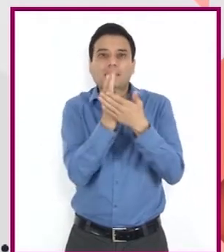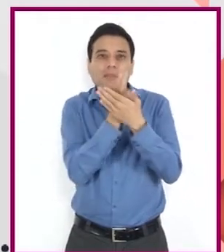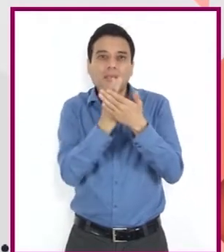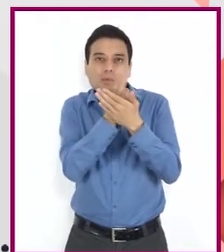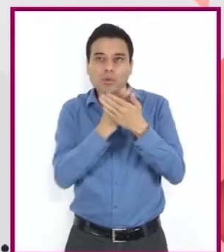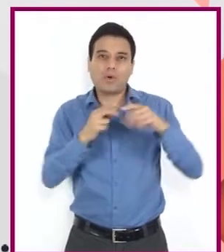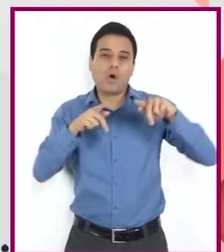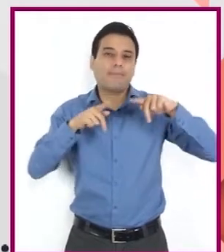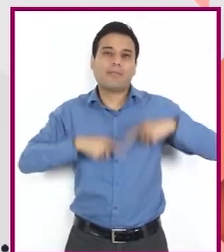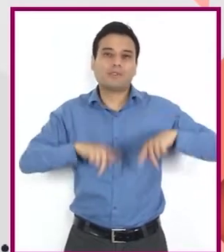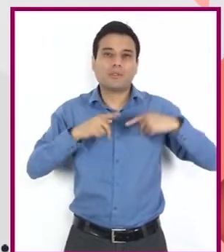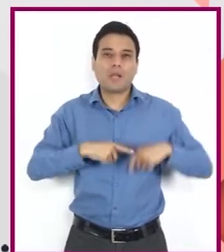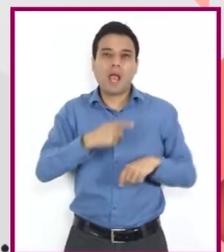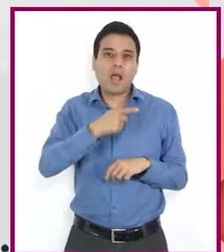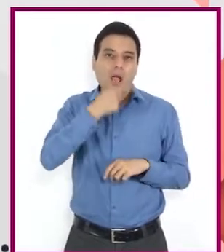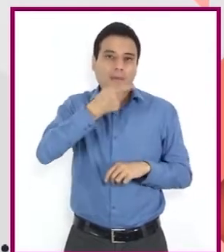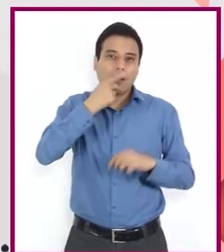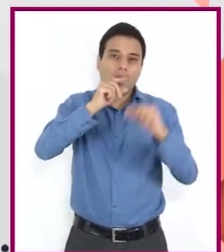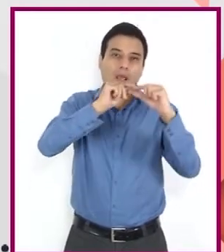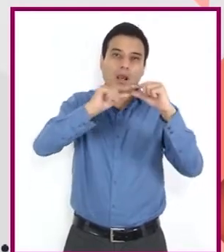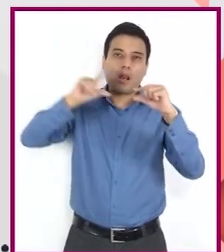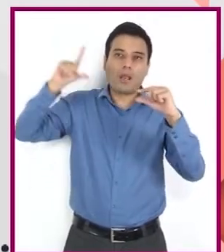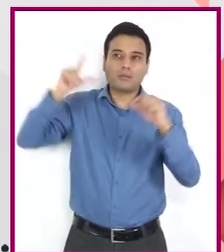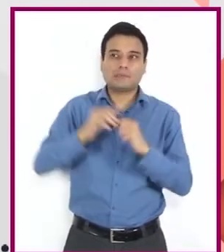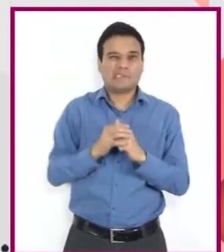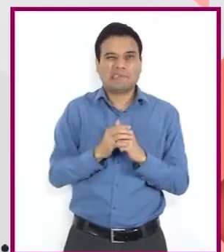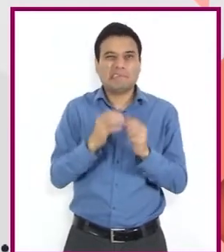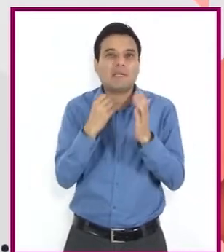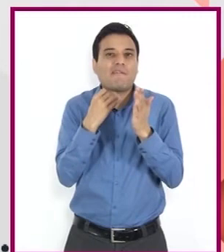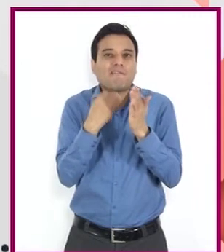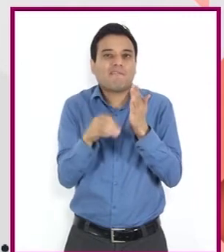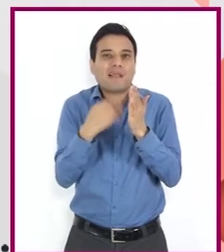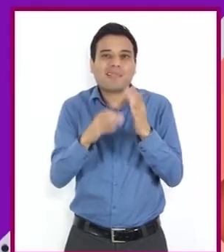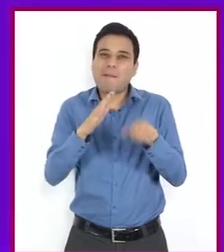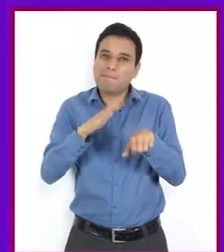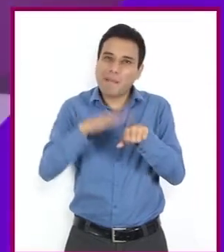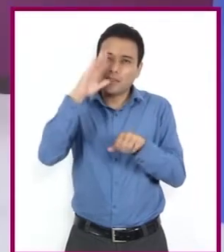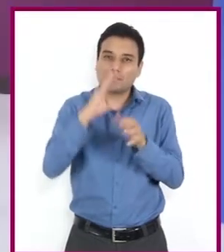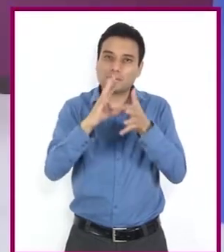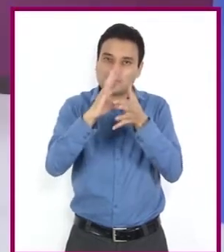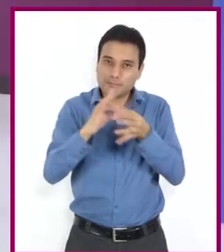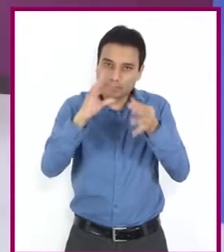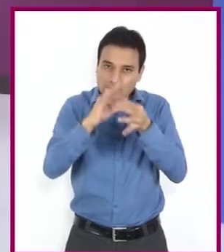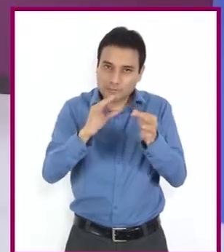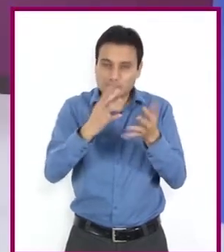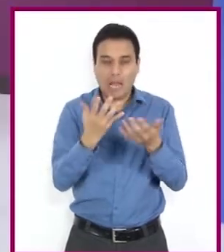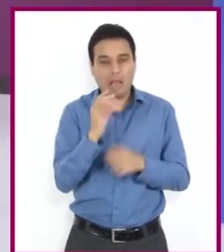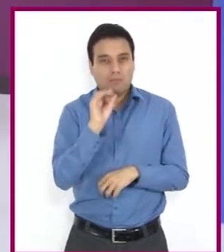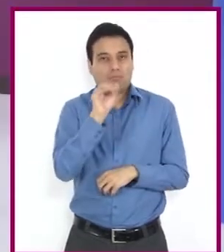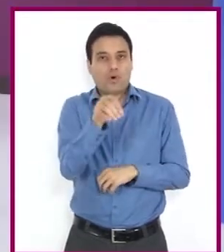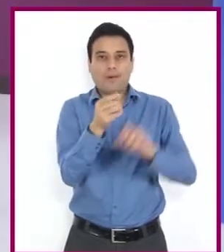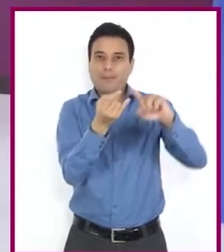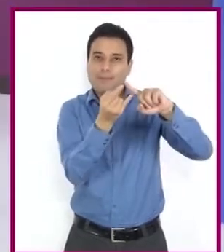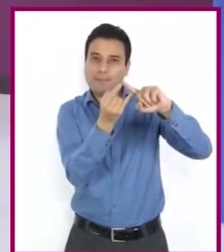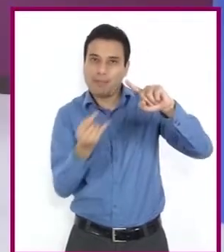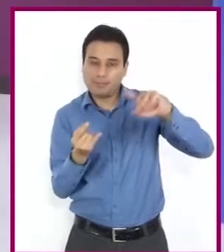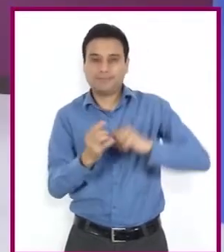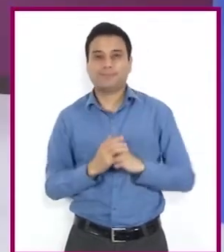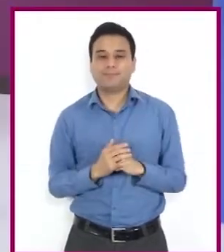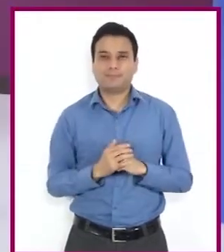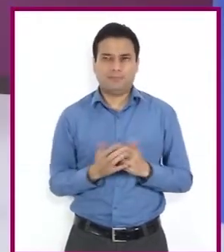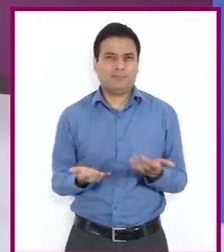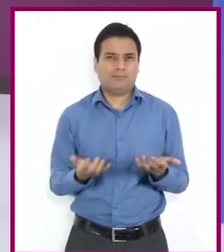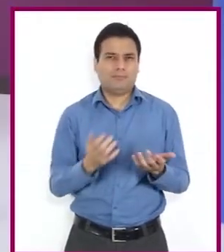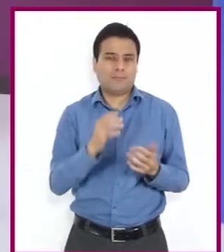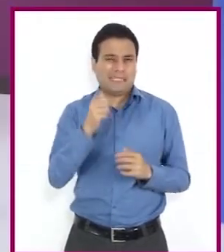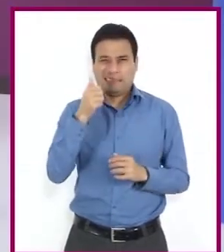para comprender la historia o un momento específico de ella. Las cartelas suelen aparecer